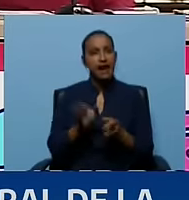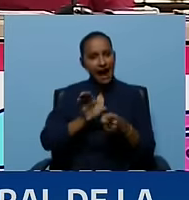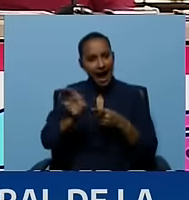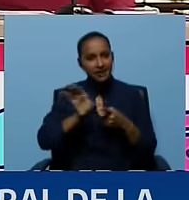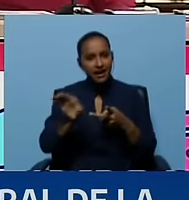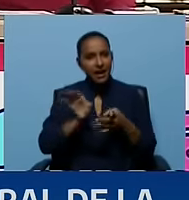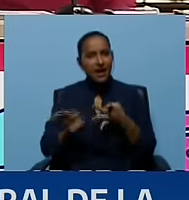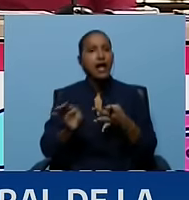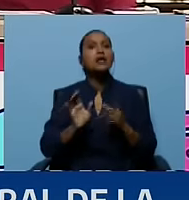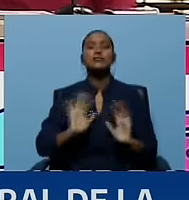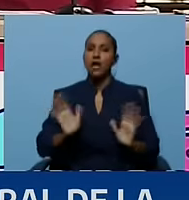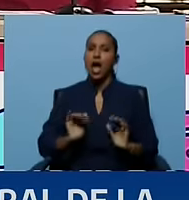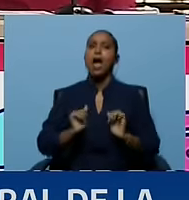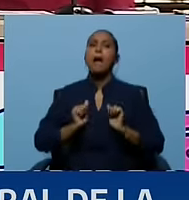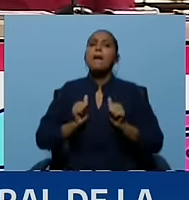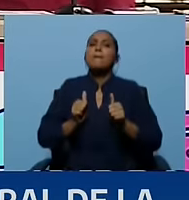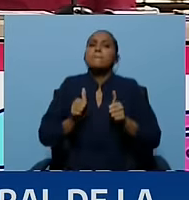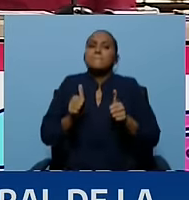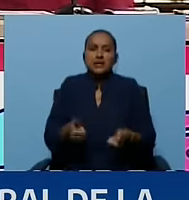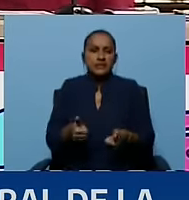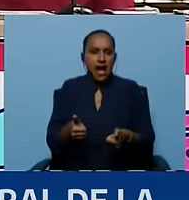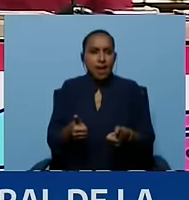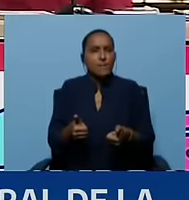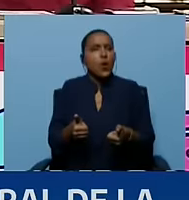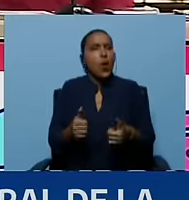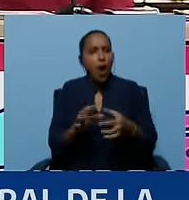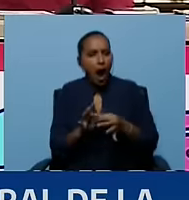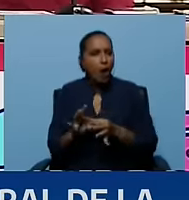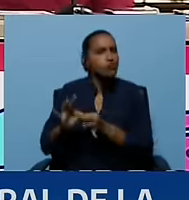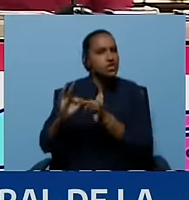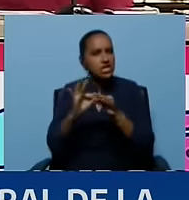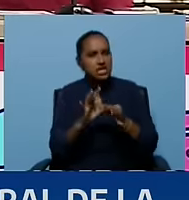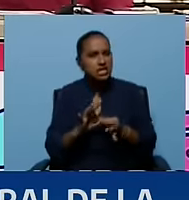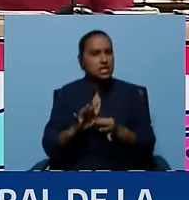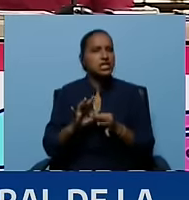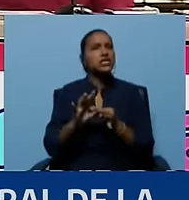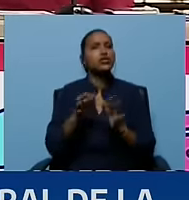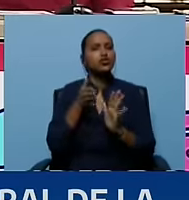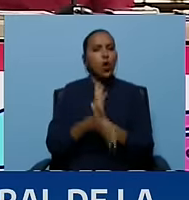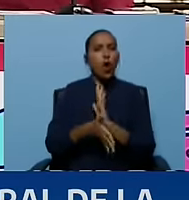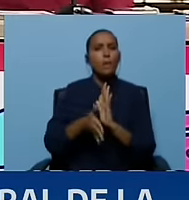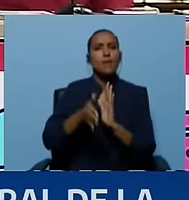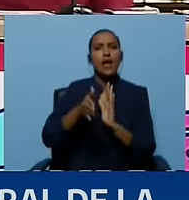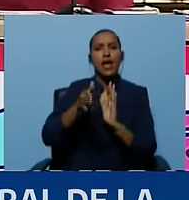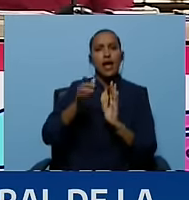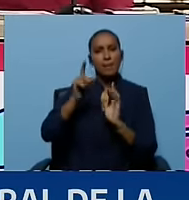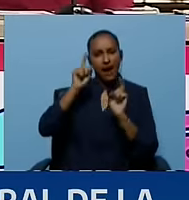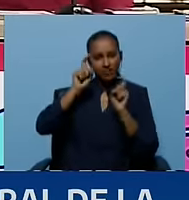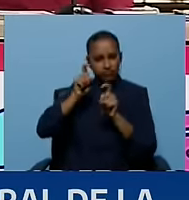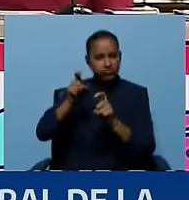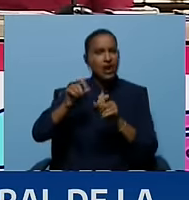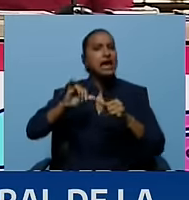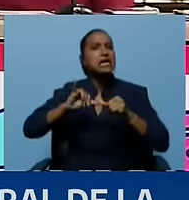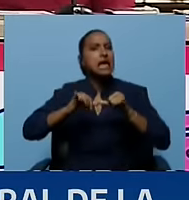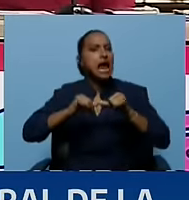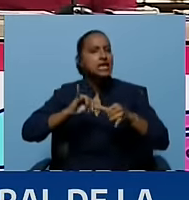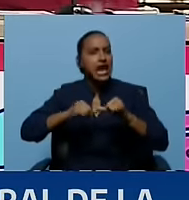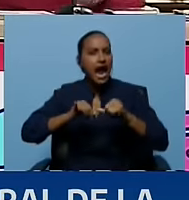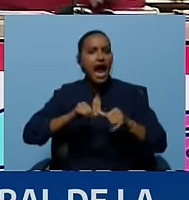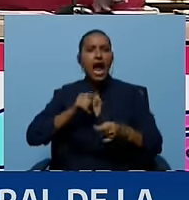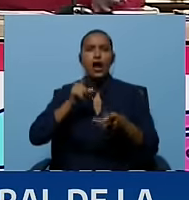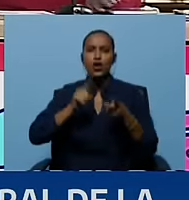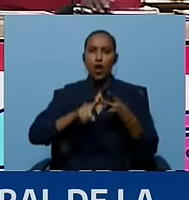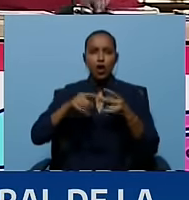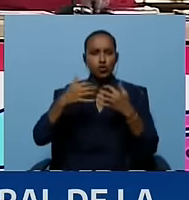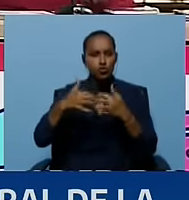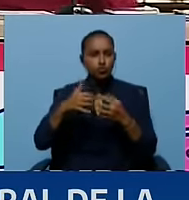las carreras con el Plan de Desarrollo Nacional para formar ingenieros agrónomos, industriales,